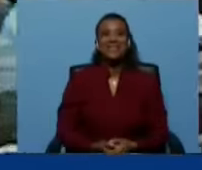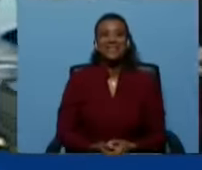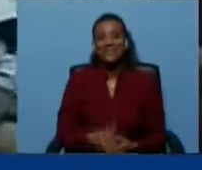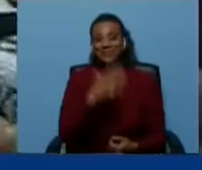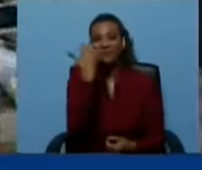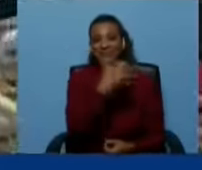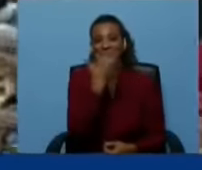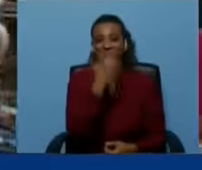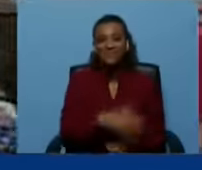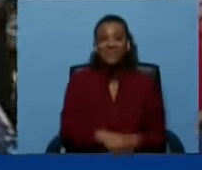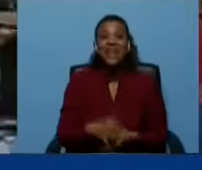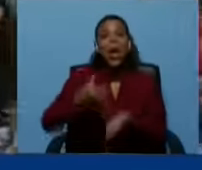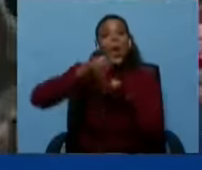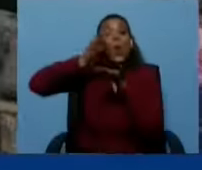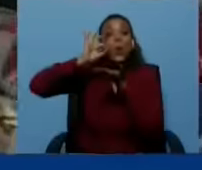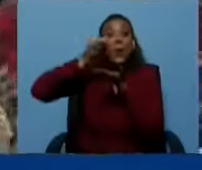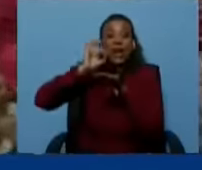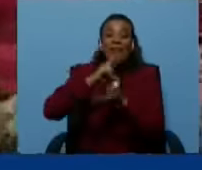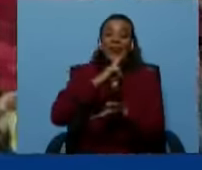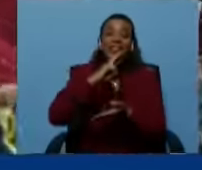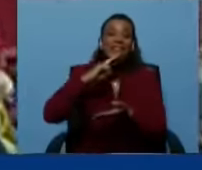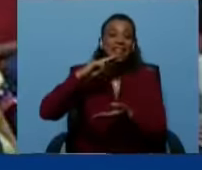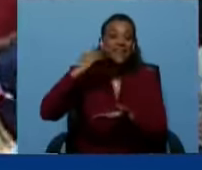Mira, llegó un cafecito.